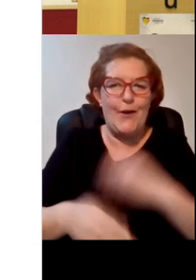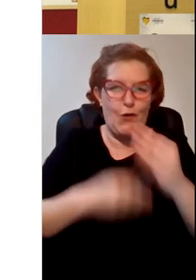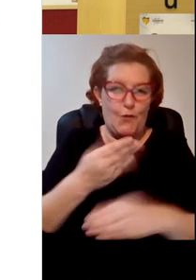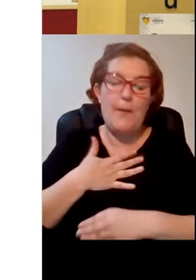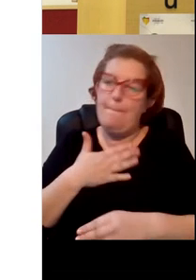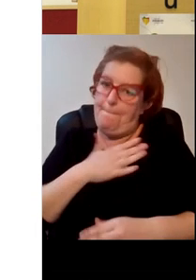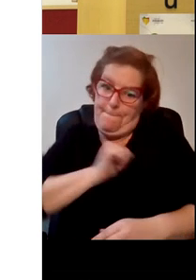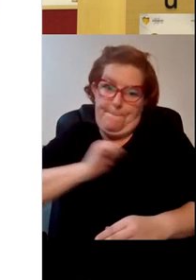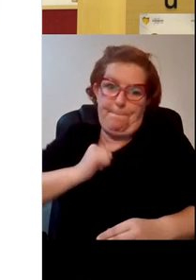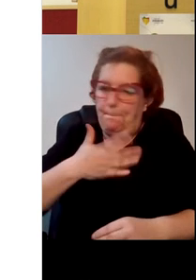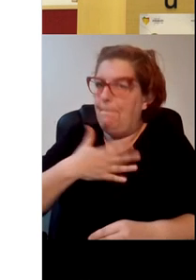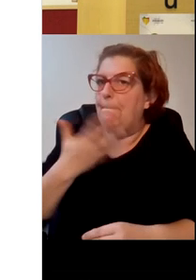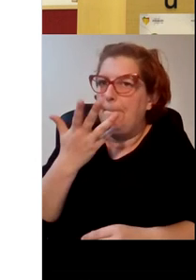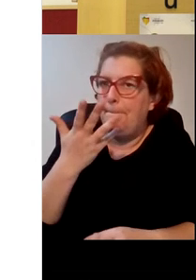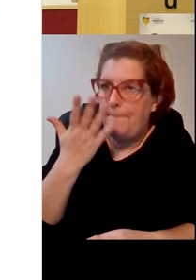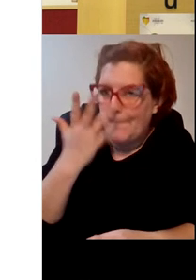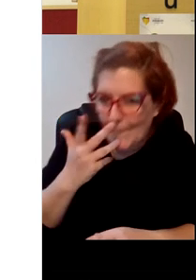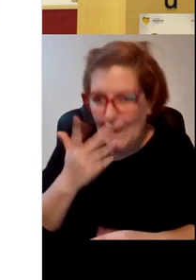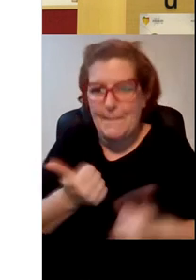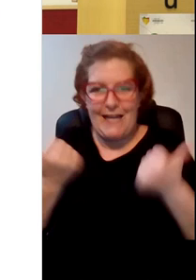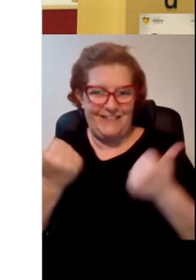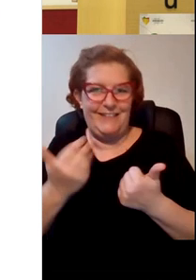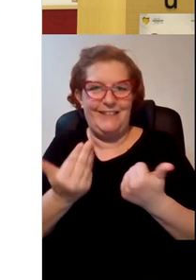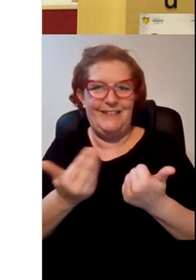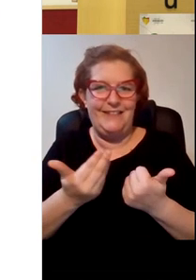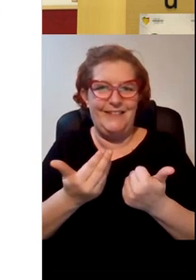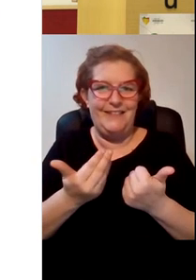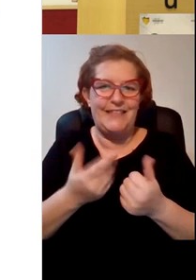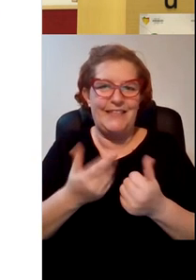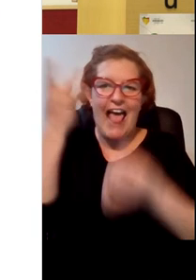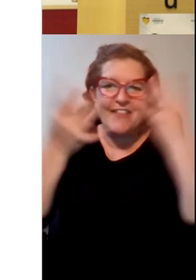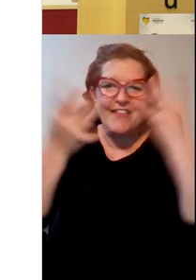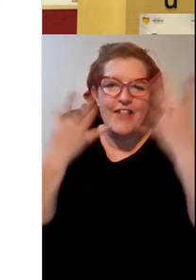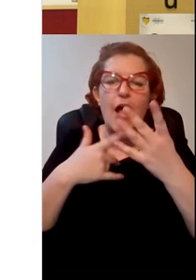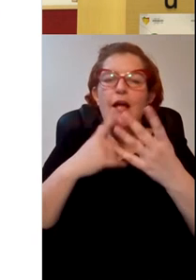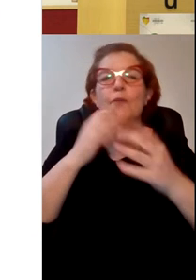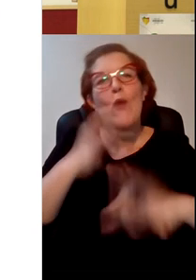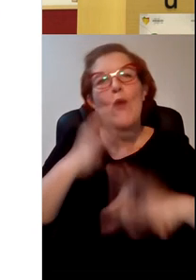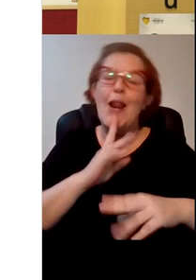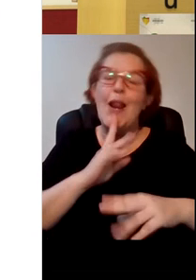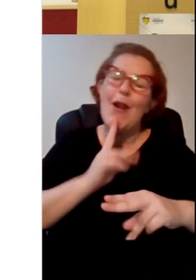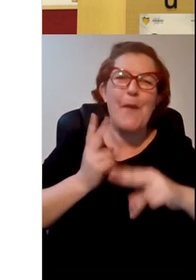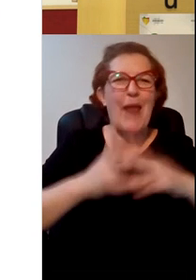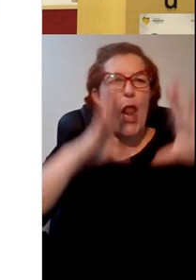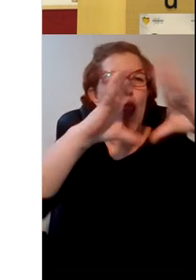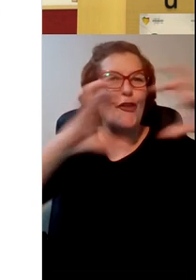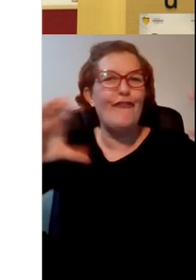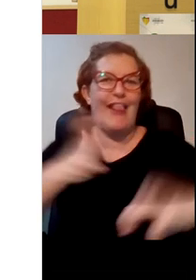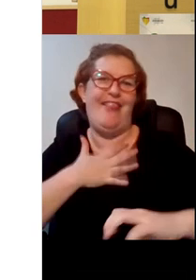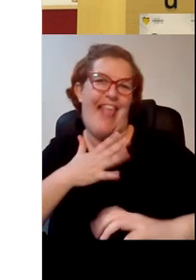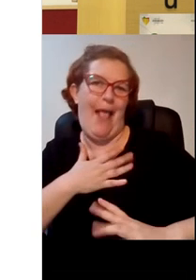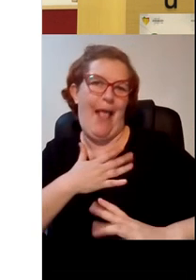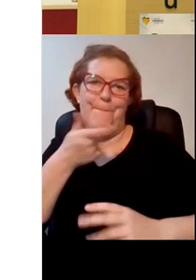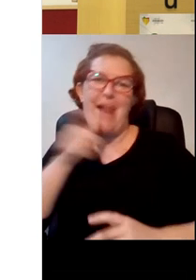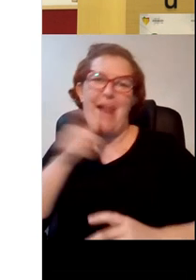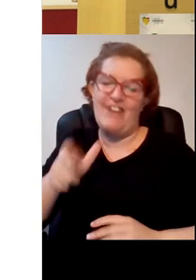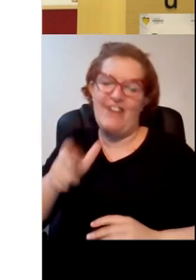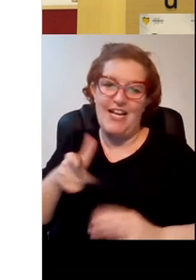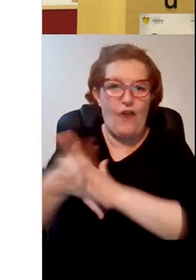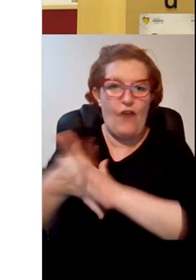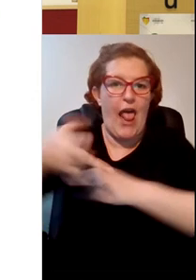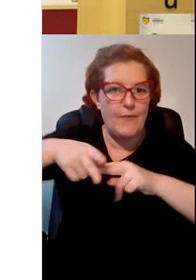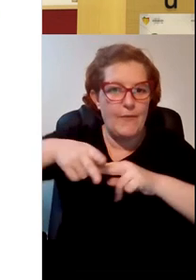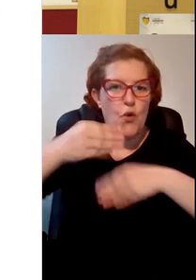personalmente me gusta mucho que es la actividad de nubes de palabras es una herramienta que nosotros utilizamos con el